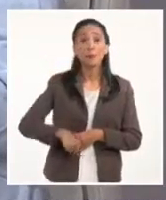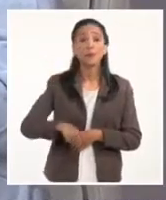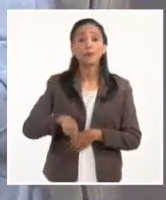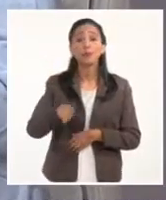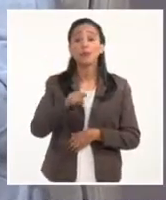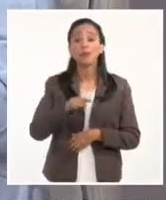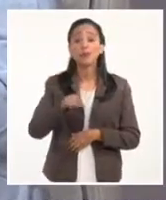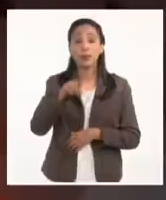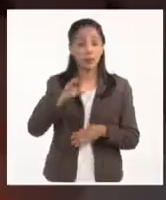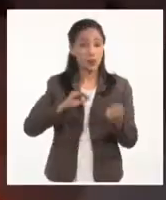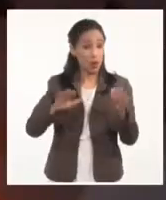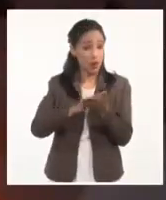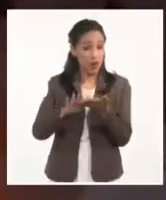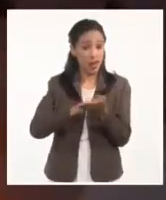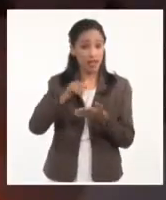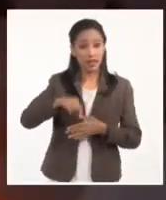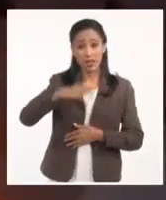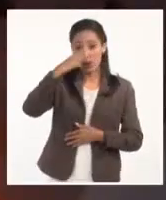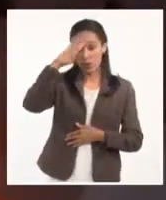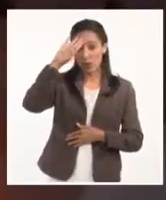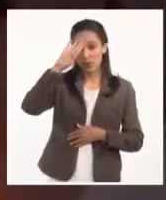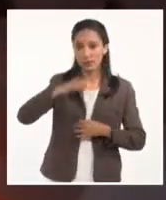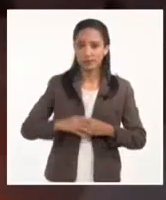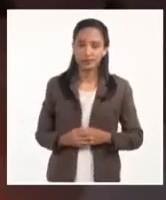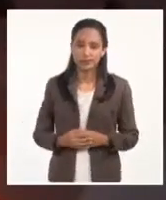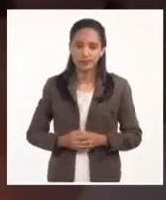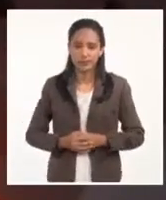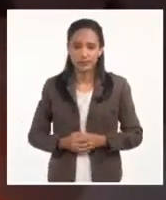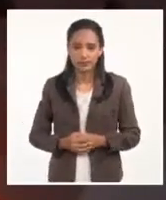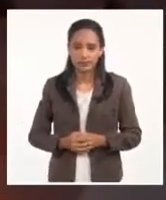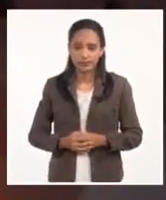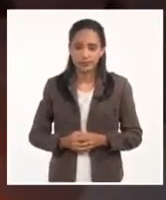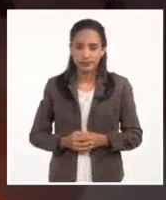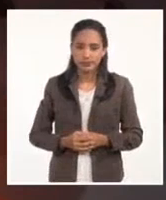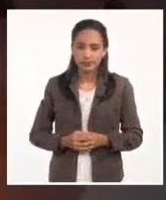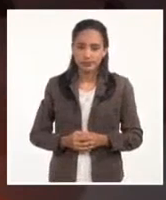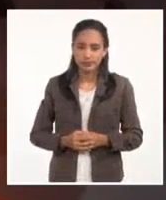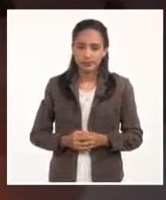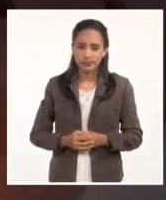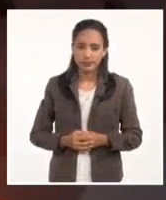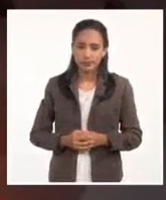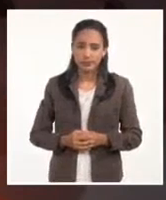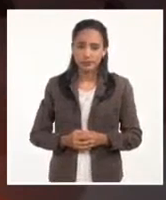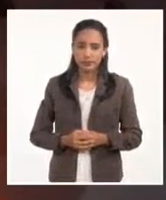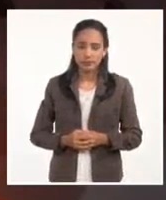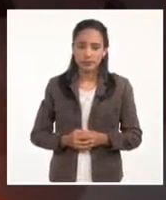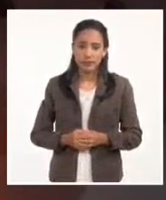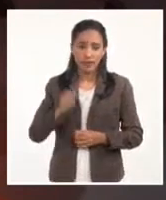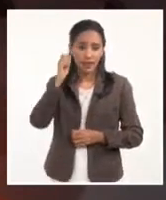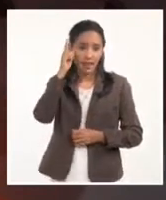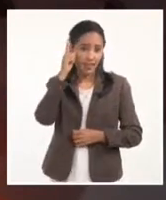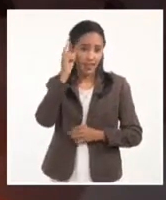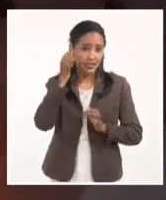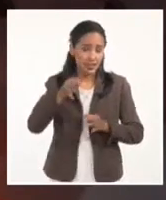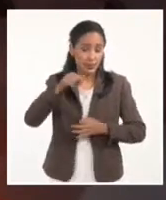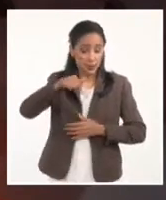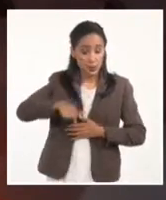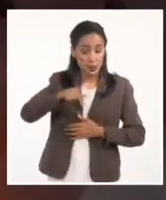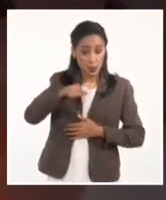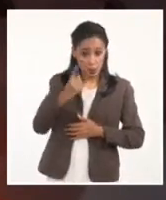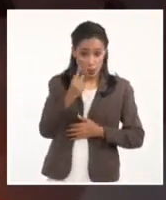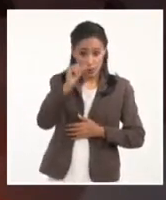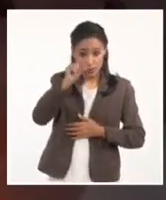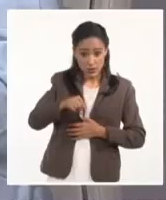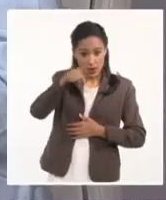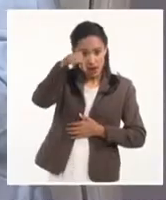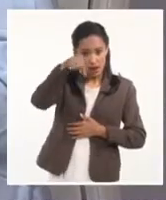la calle que tras las personas minera pasada para esas cosas vayan a ver el plan de ellos simple ha sido decir que alguien aquí ponga la